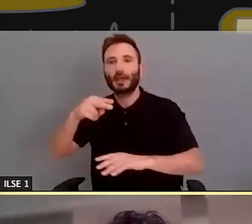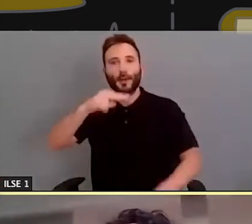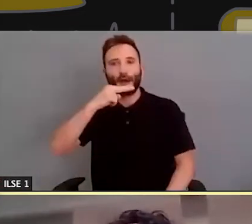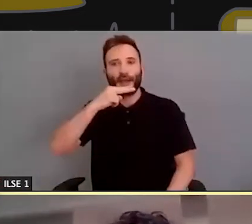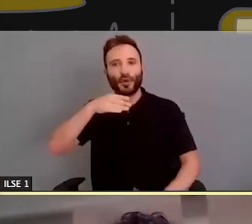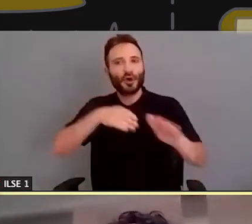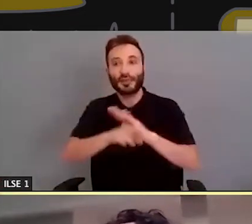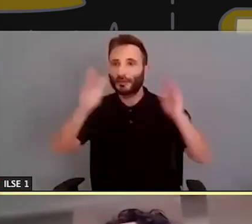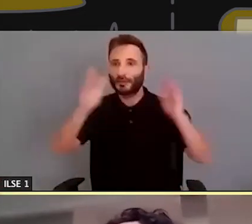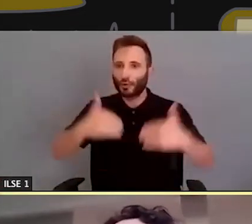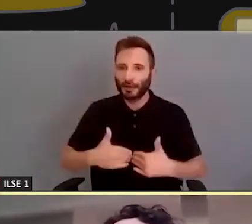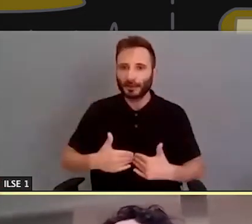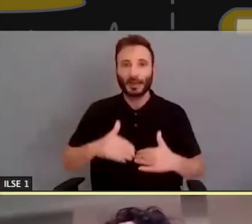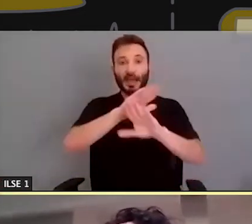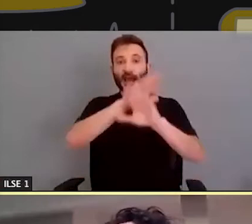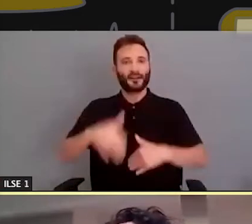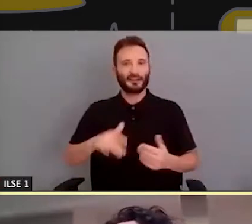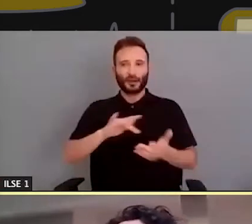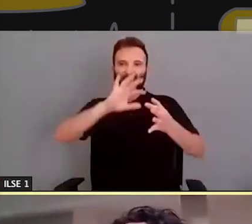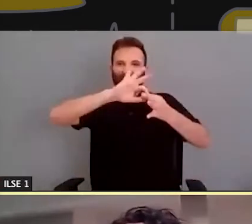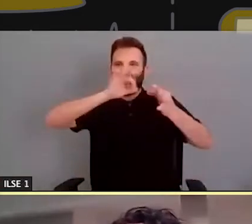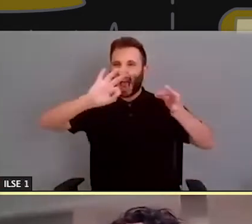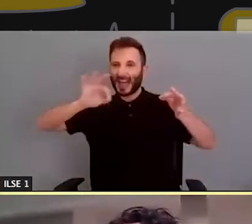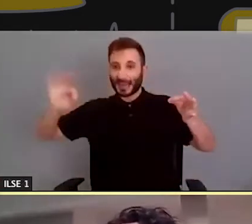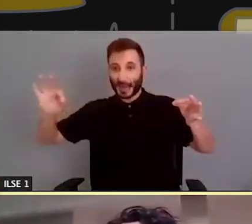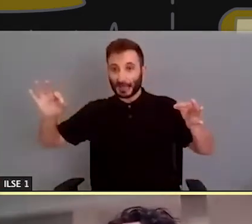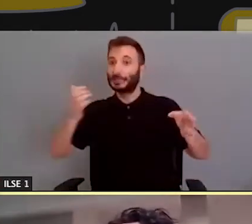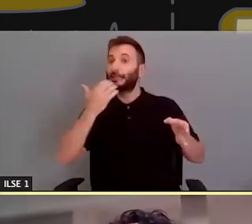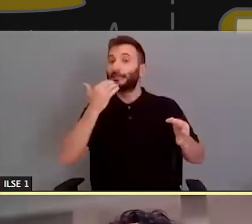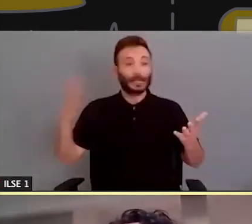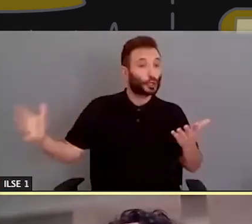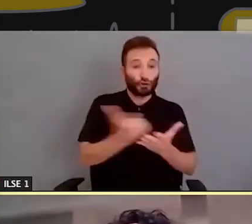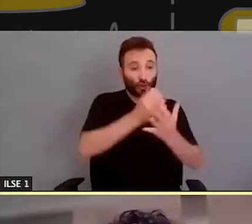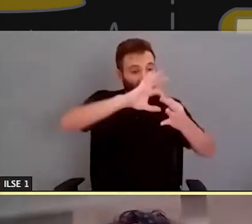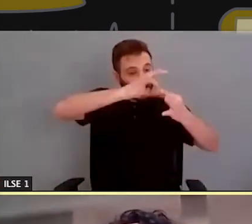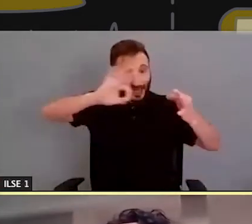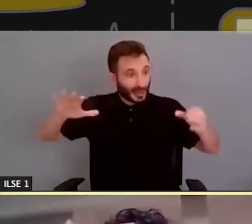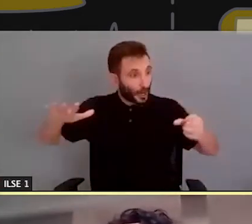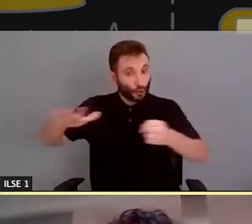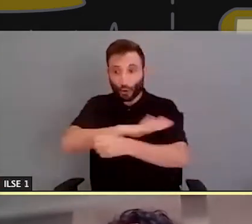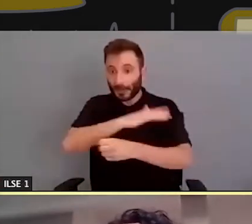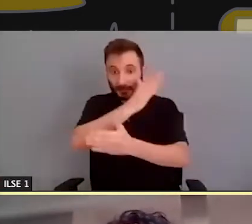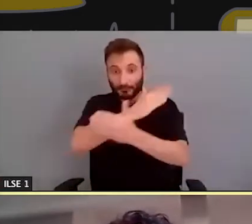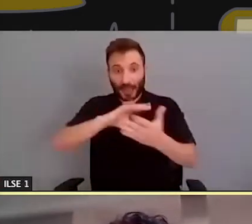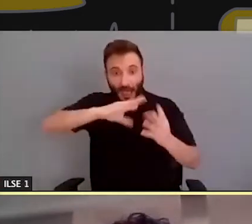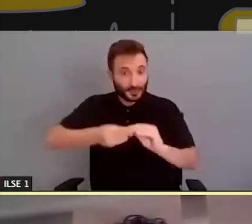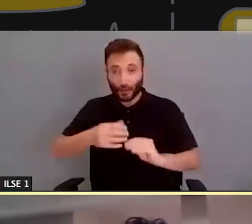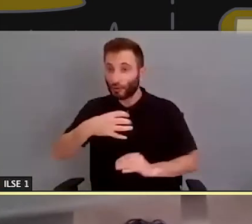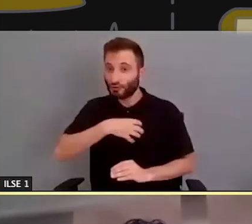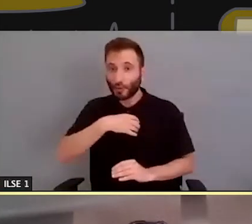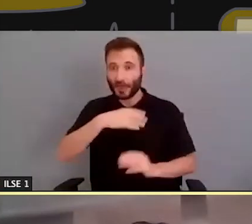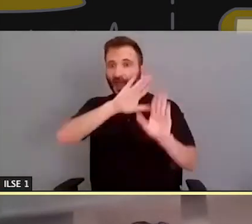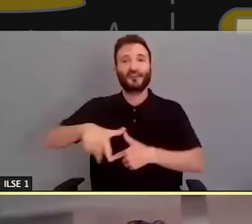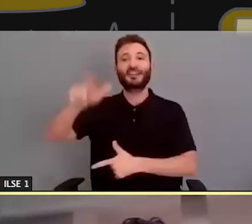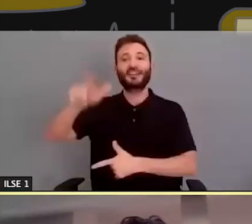final es una cadena y si no podemos cubrir todos esos eslabones, pues digamos que falla el viaje y entonces